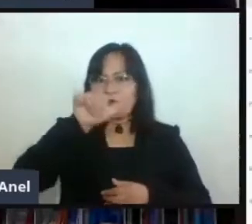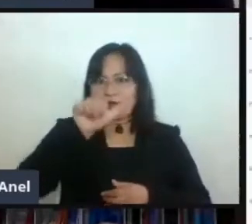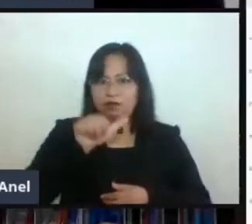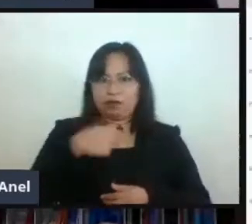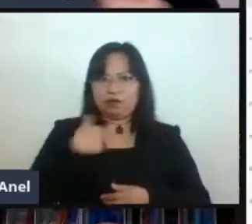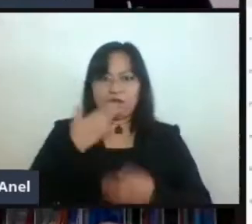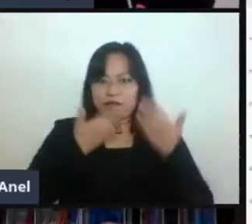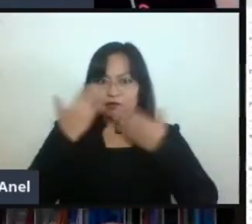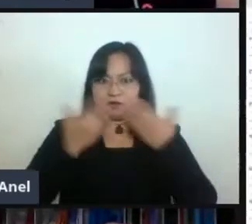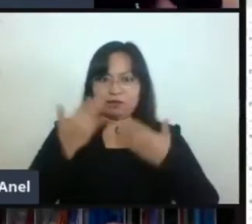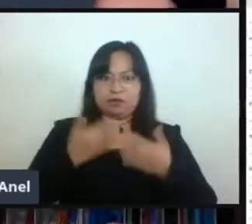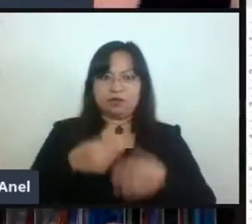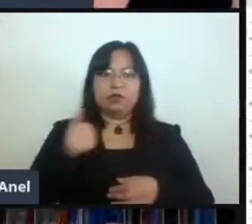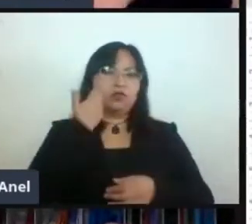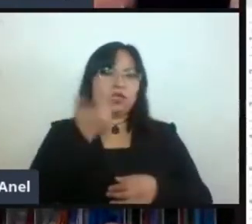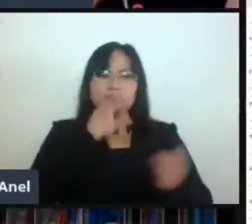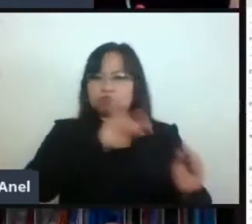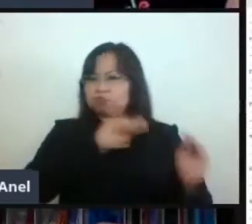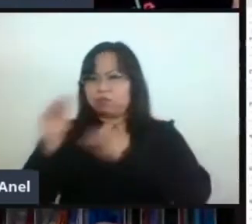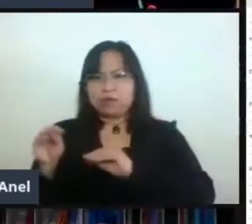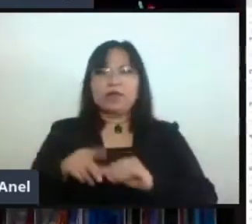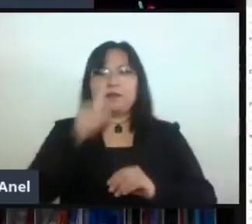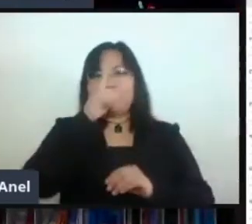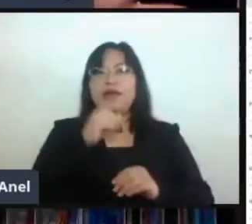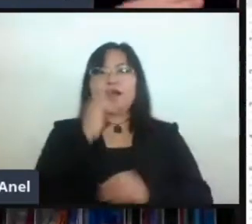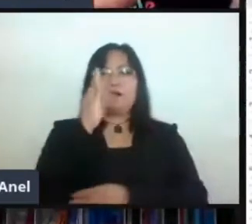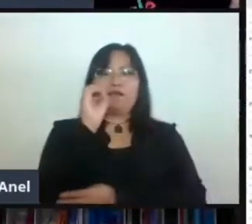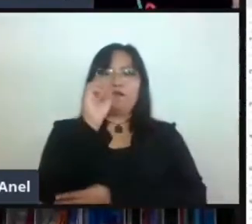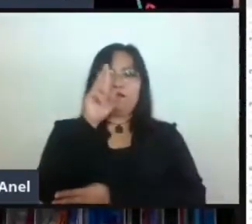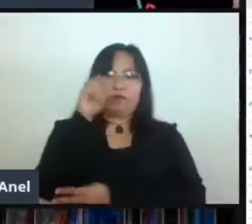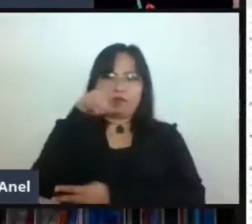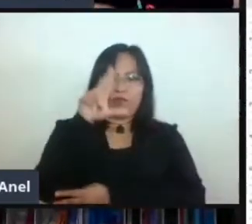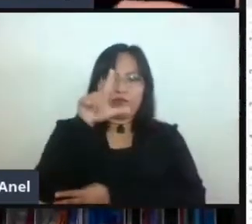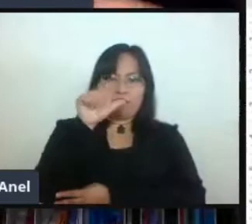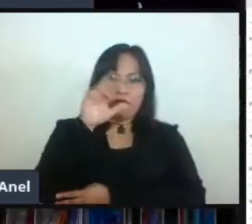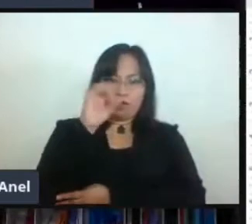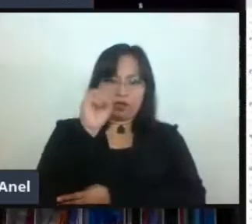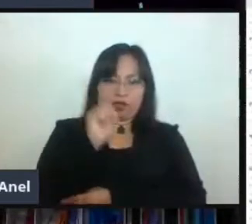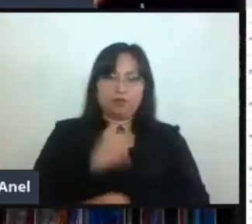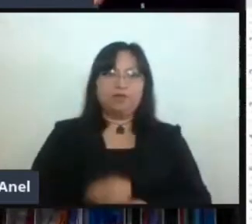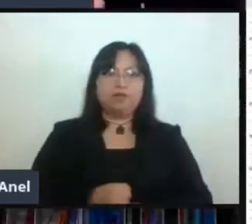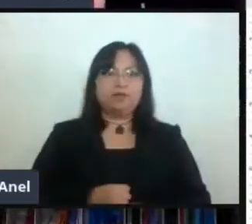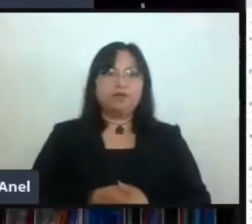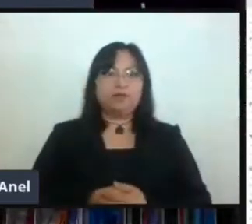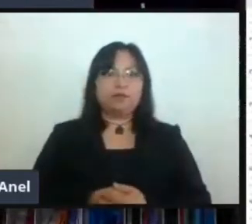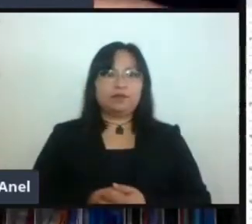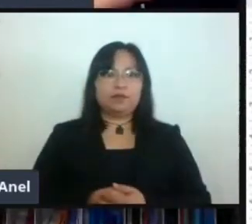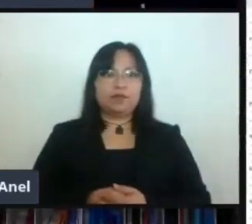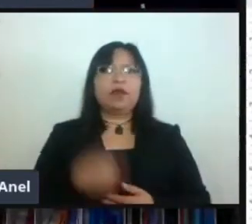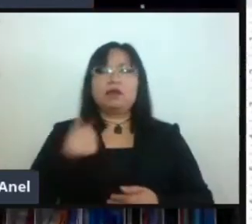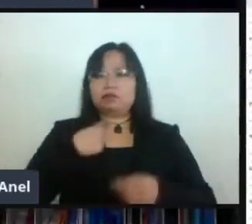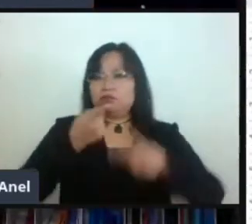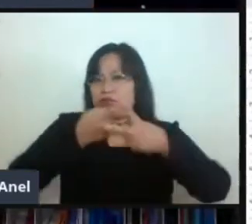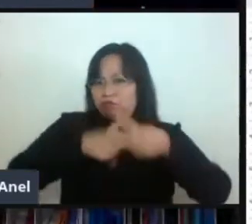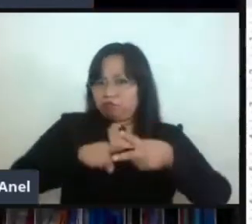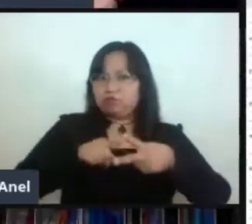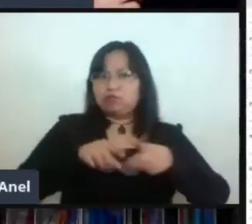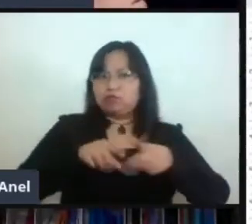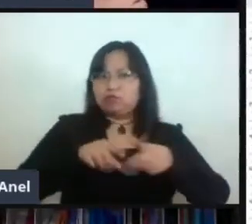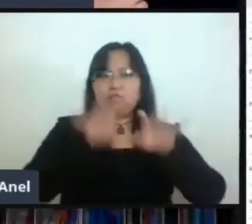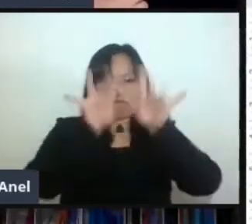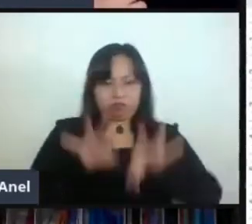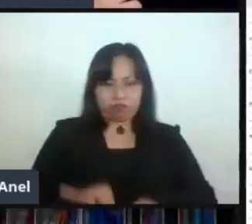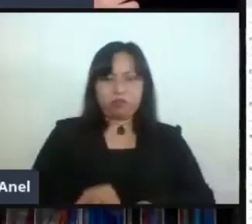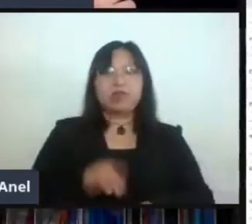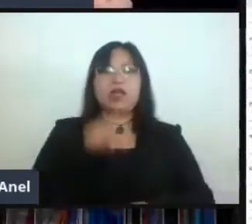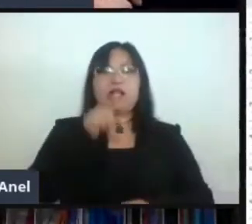Google. Esta es una guía de estudio para secundaria. Esa tú lo hiciste, Ale. O sea, tú empezaste en un procesador de texto, abriste un documento sí, y tú creaste tu guía,